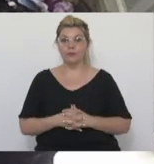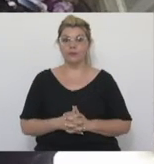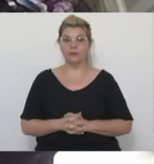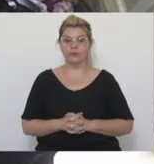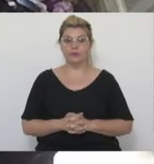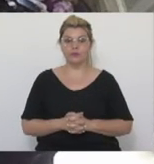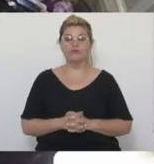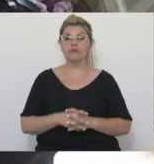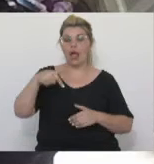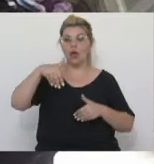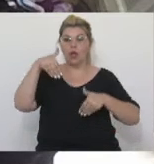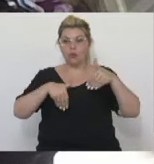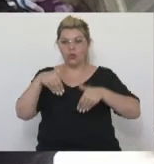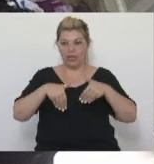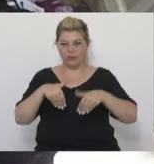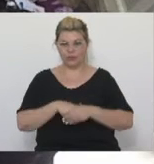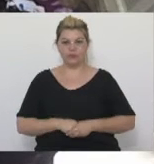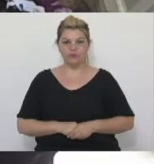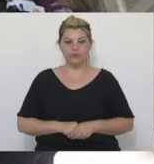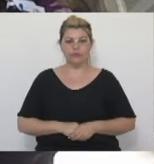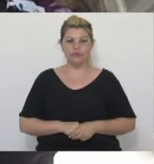Se está votando.